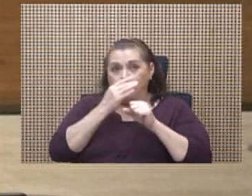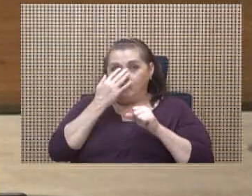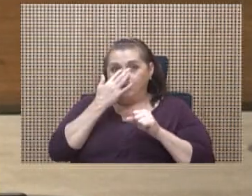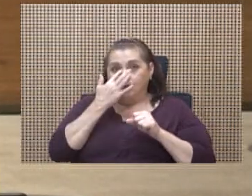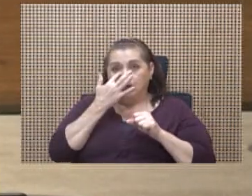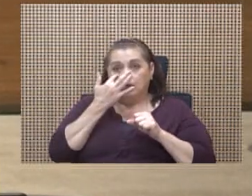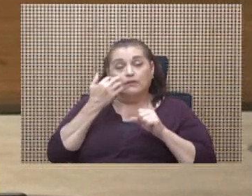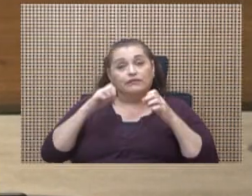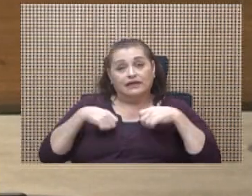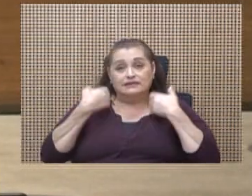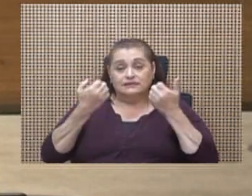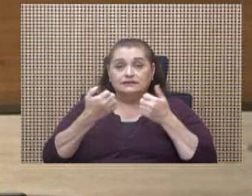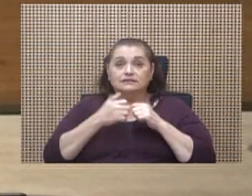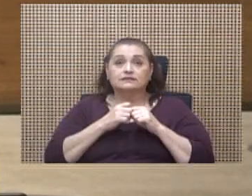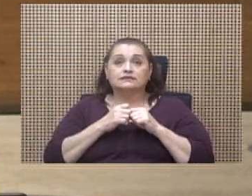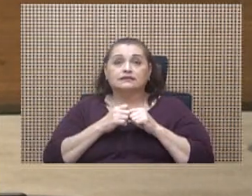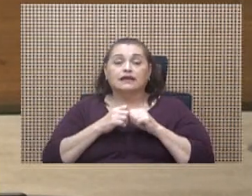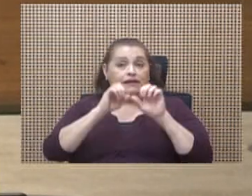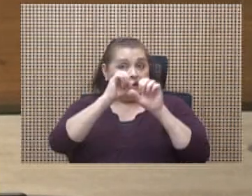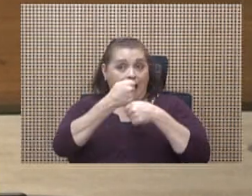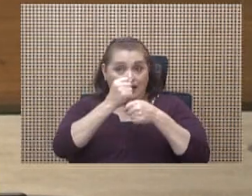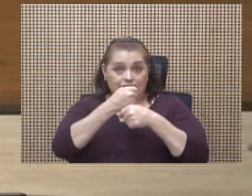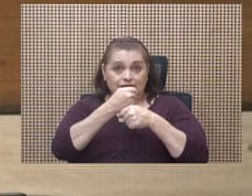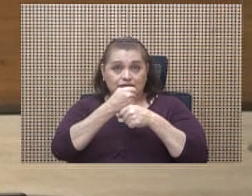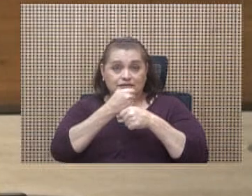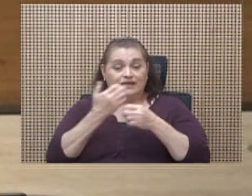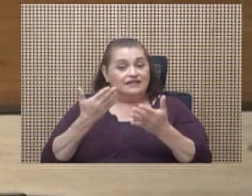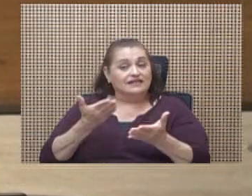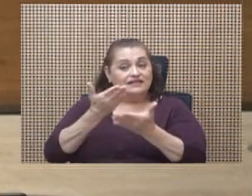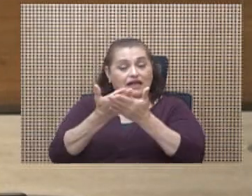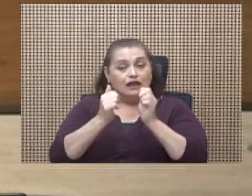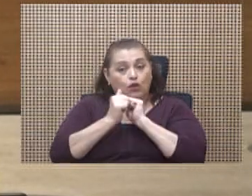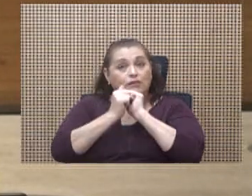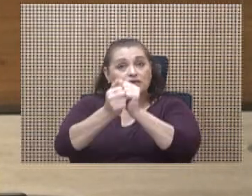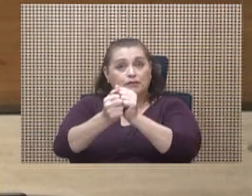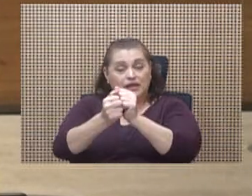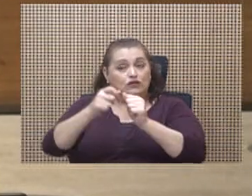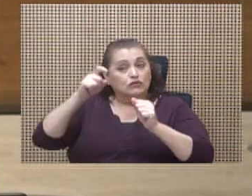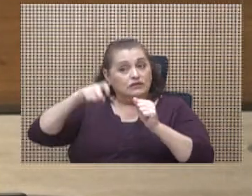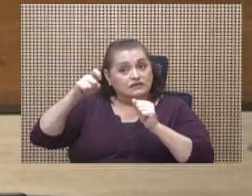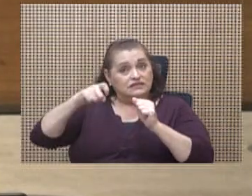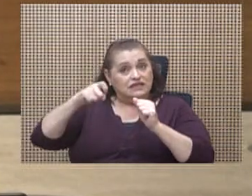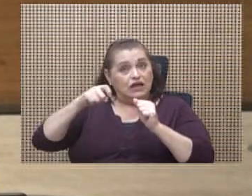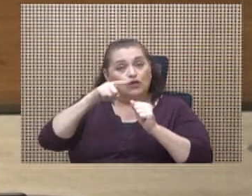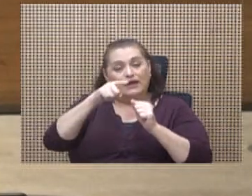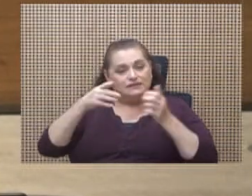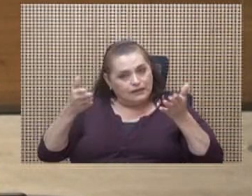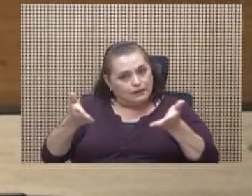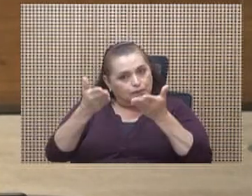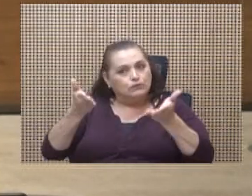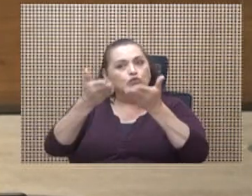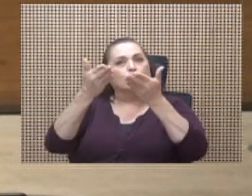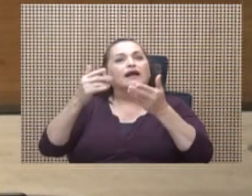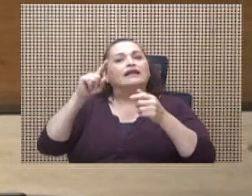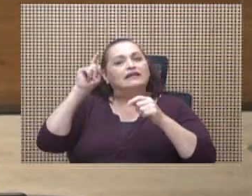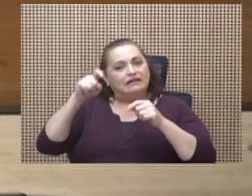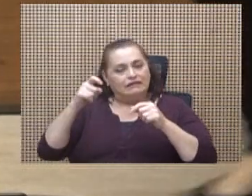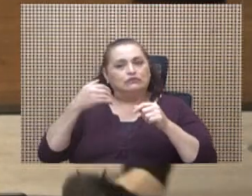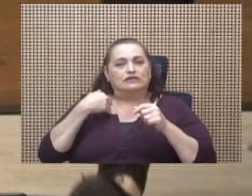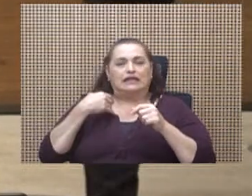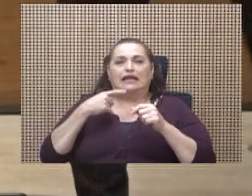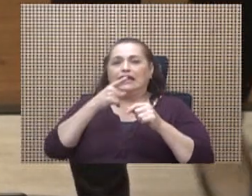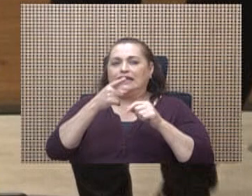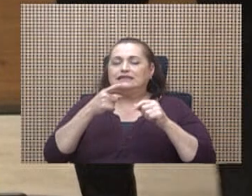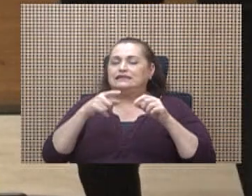existente por hacer y dar el acompañamiento requerido es el que empuja a que tengamos que tomar este tipo